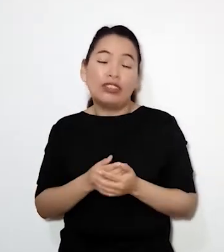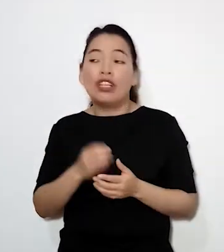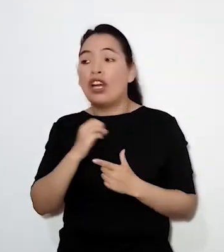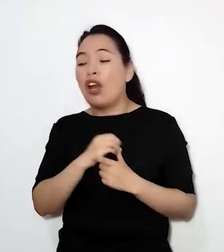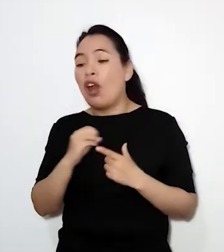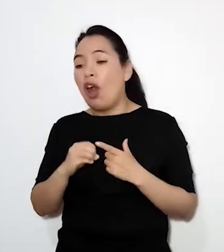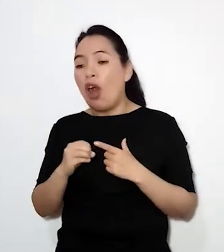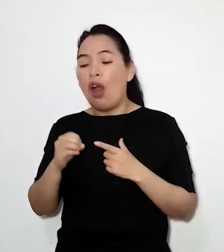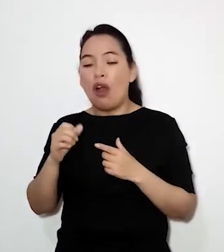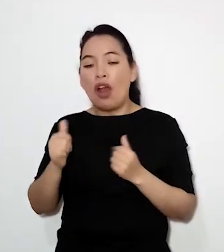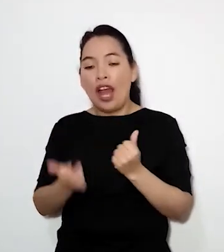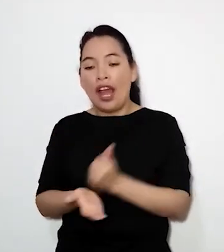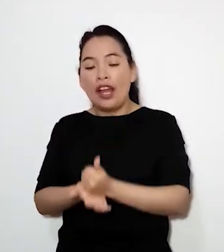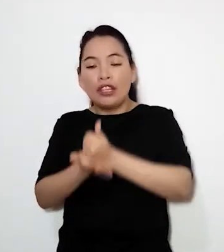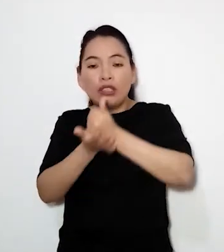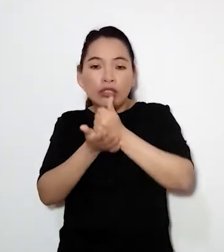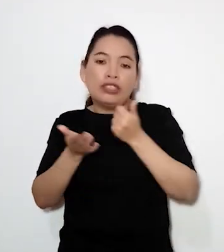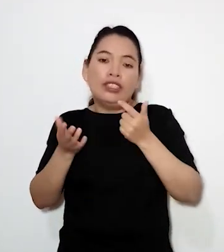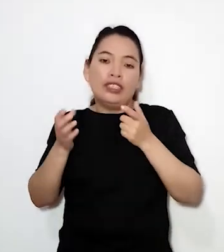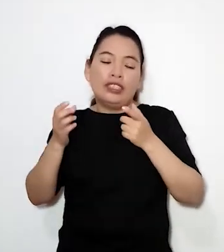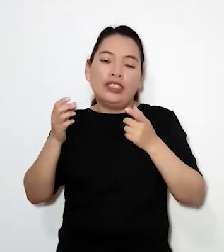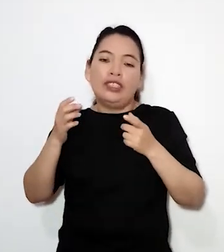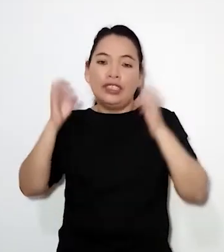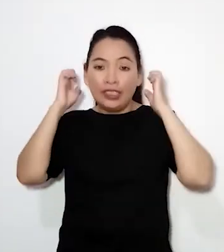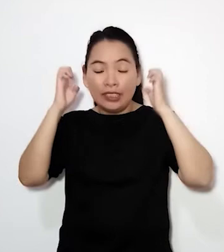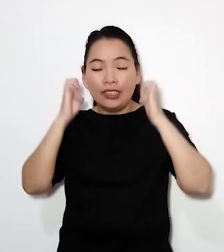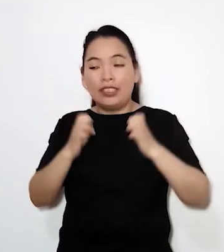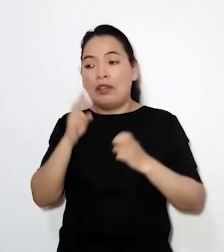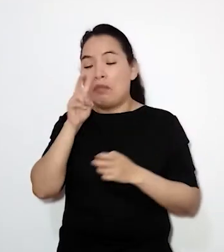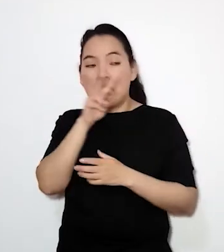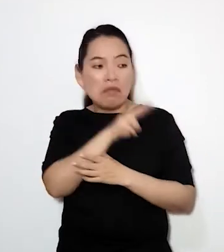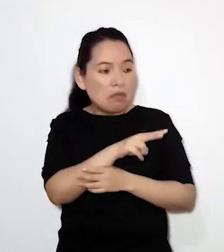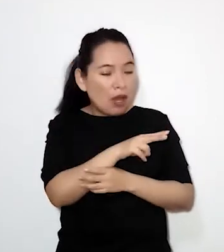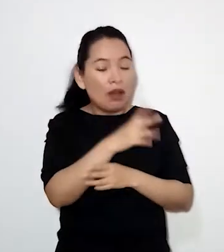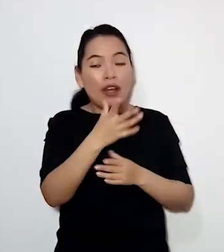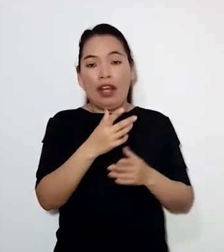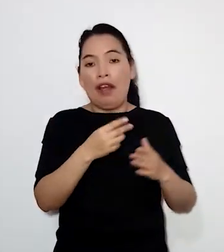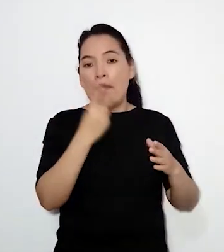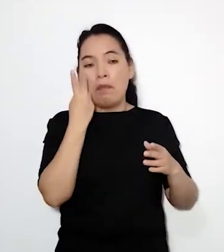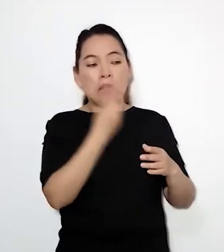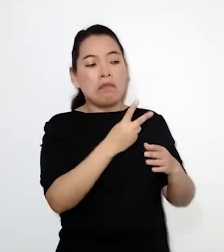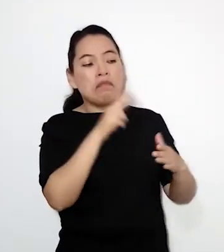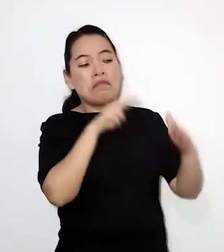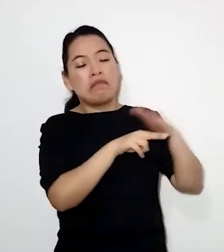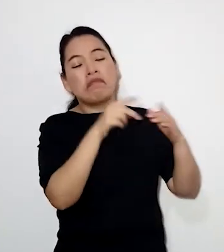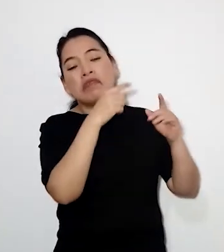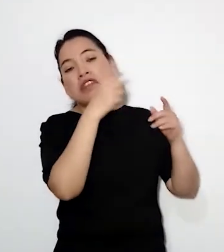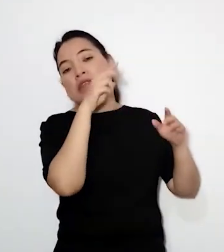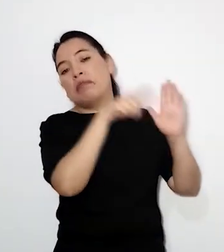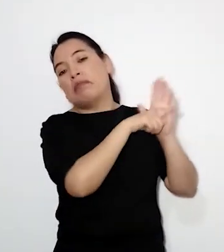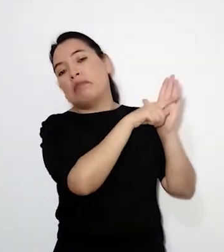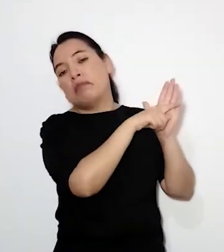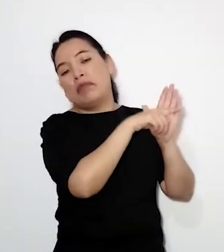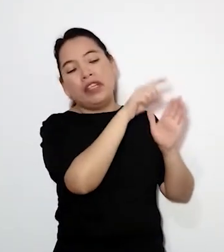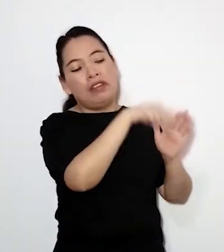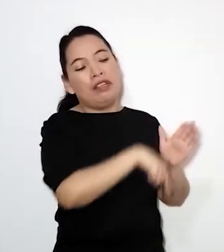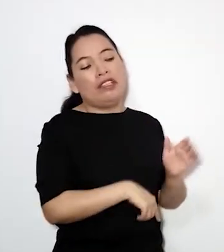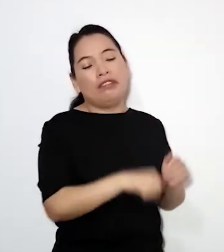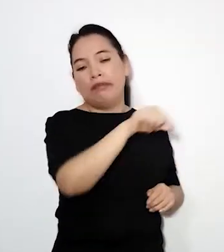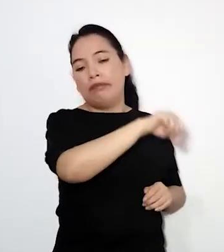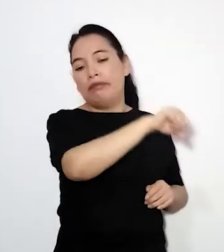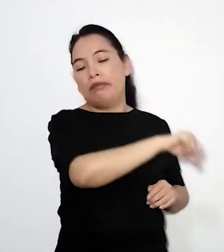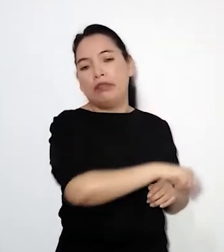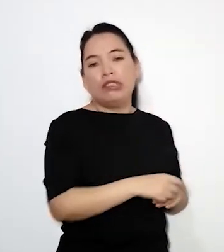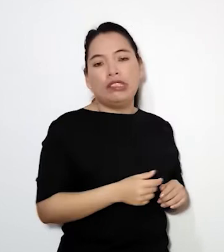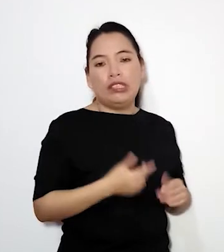educación, encontramos que existen prejuicios, particularmente en términos de las expectativas que tienen de las